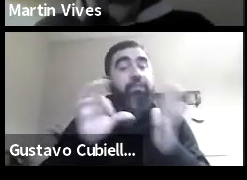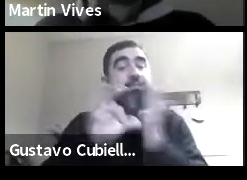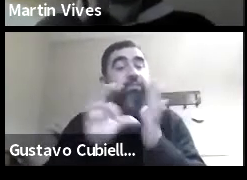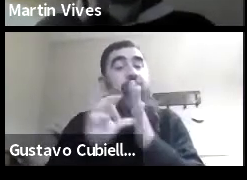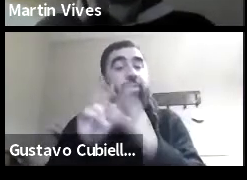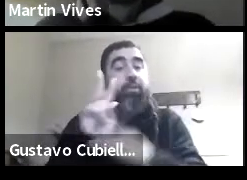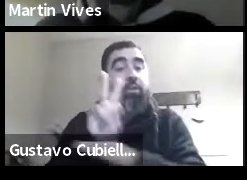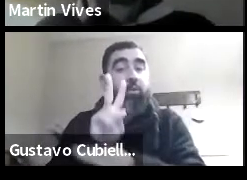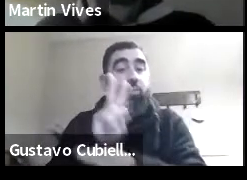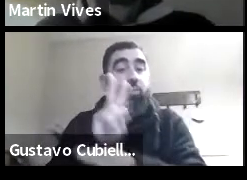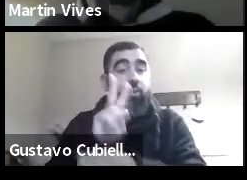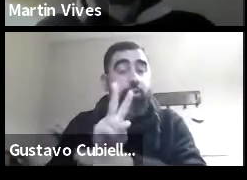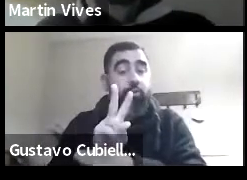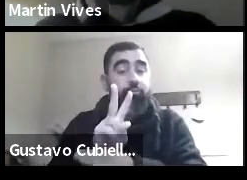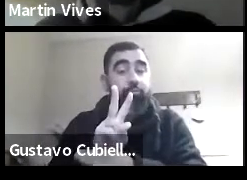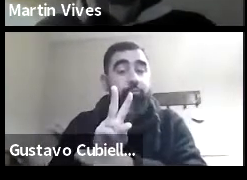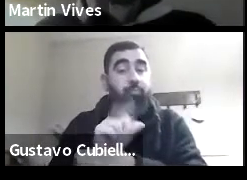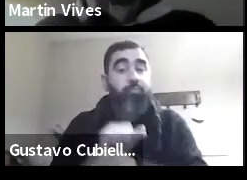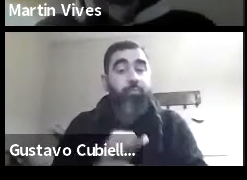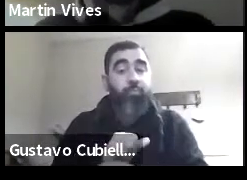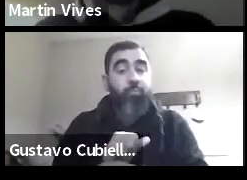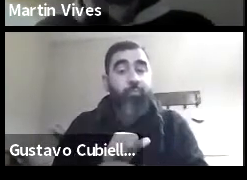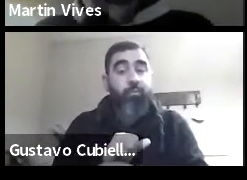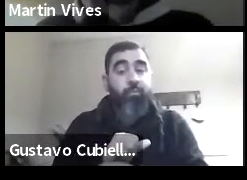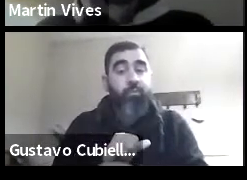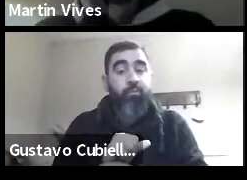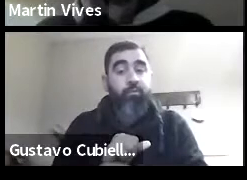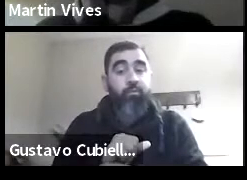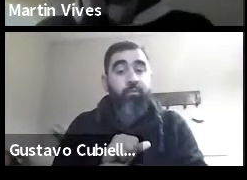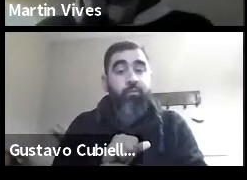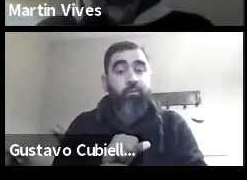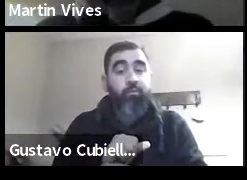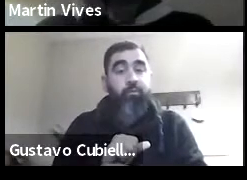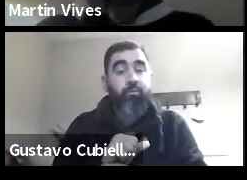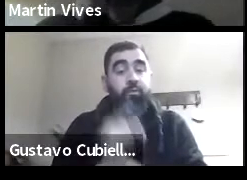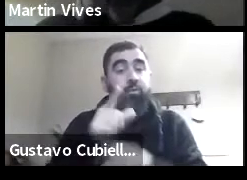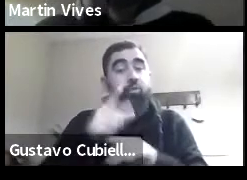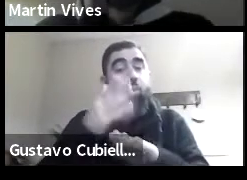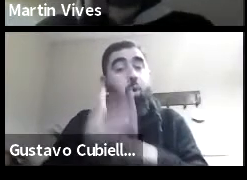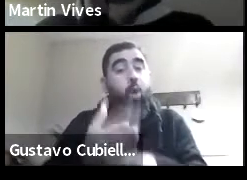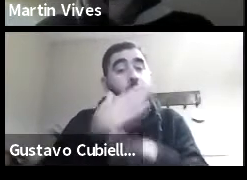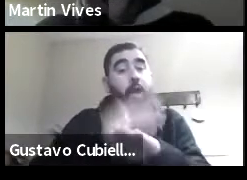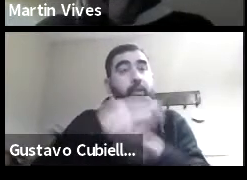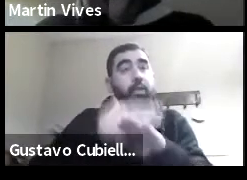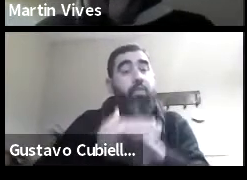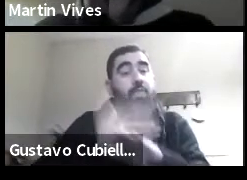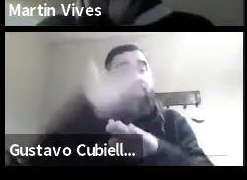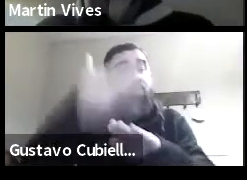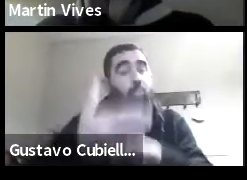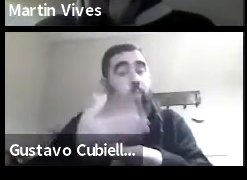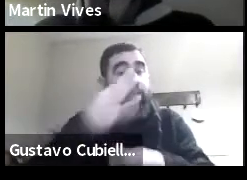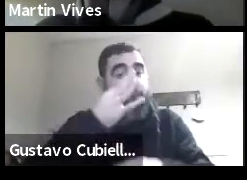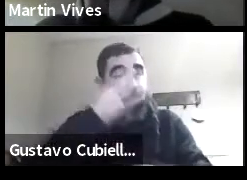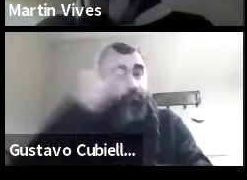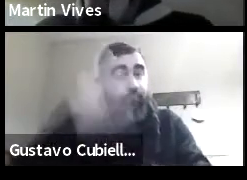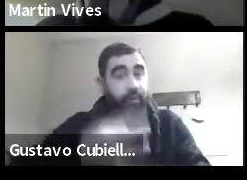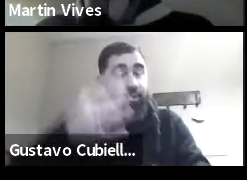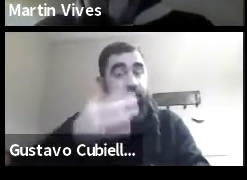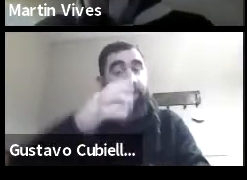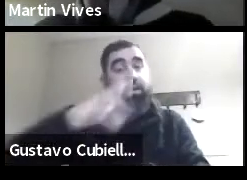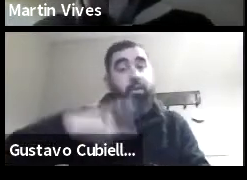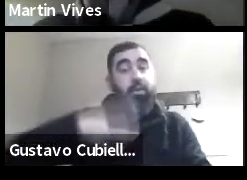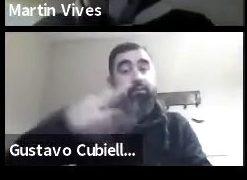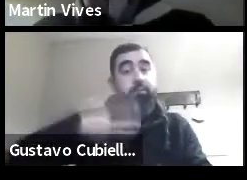cuidados, en realidad constituyó un antes y un después real en nuestras vidas,